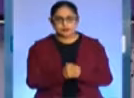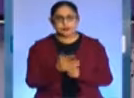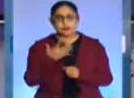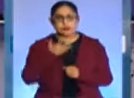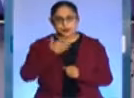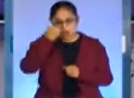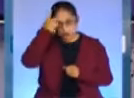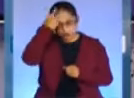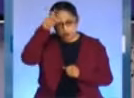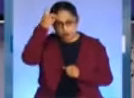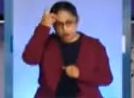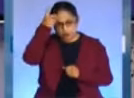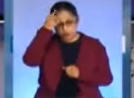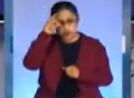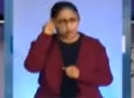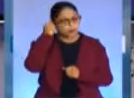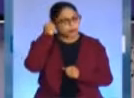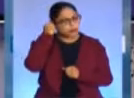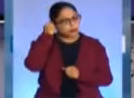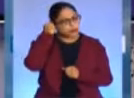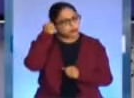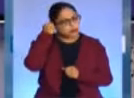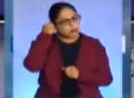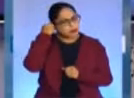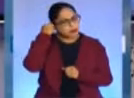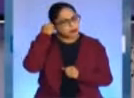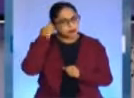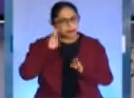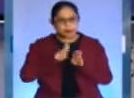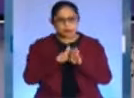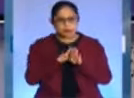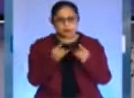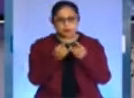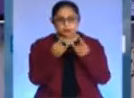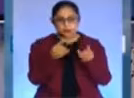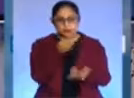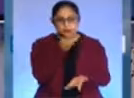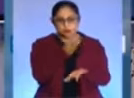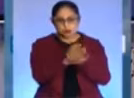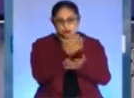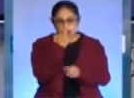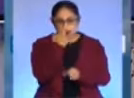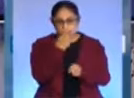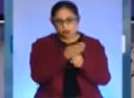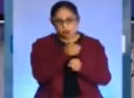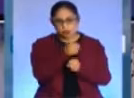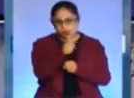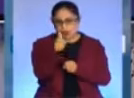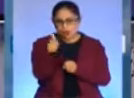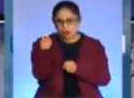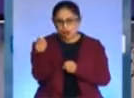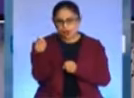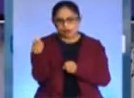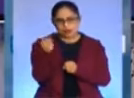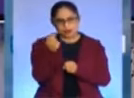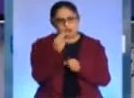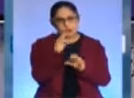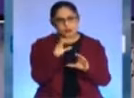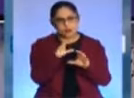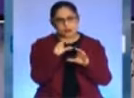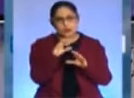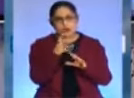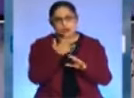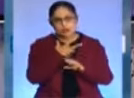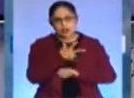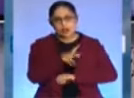Los dueños de los inmuebles considerados patrimonio histórico son únicos responsables de su conservación. Así lo aclaró el arquitecto Jesús